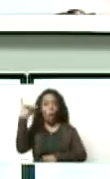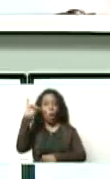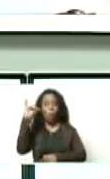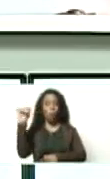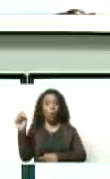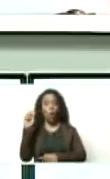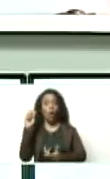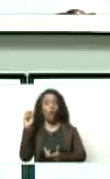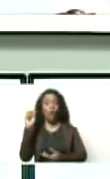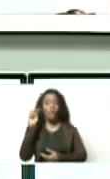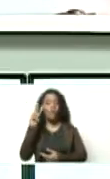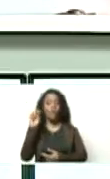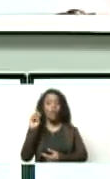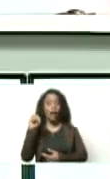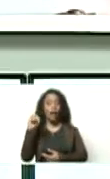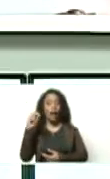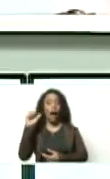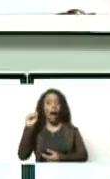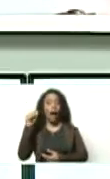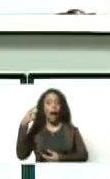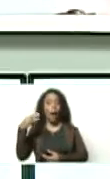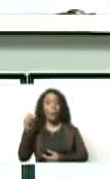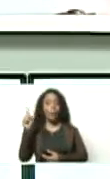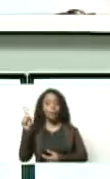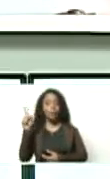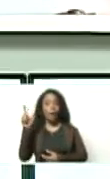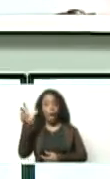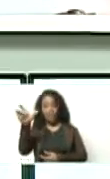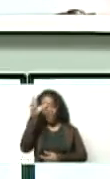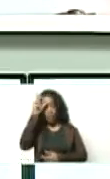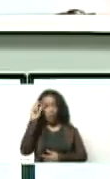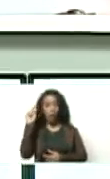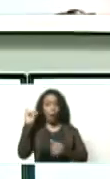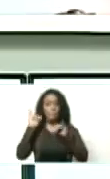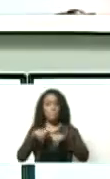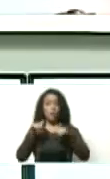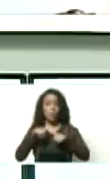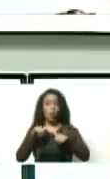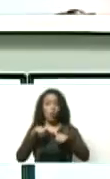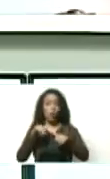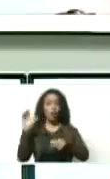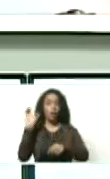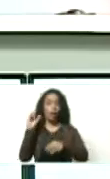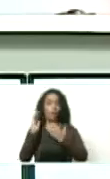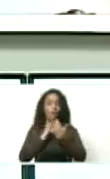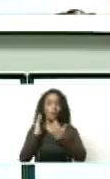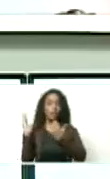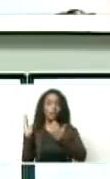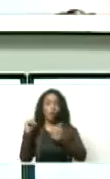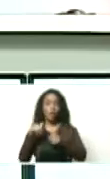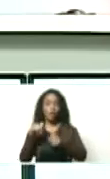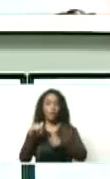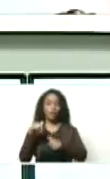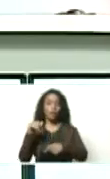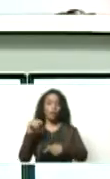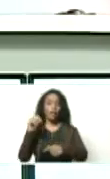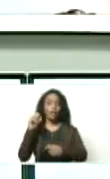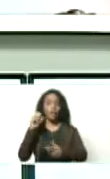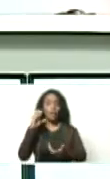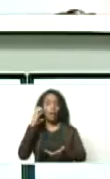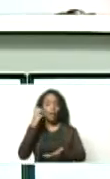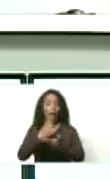BenApp de este ciudadano. Y de Falcón nos venimos aquí mismito, de los vecinos, de Los Flores de